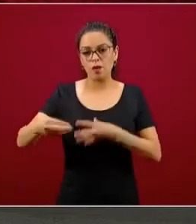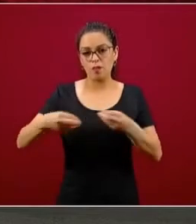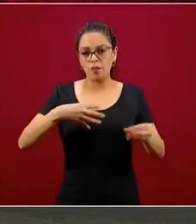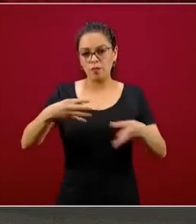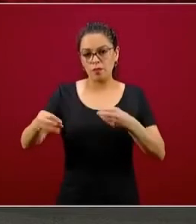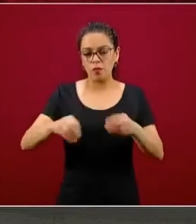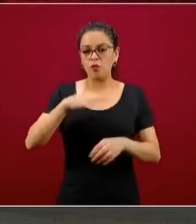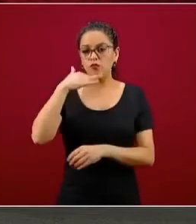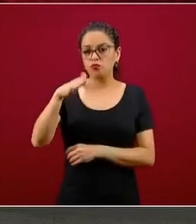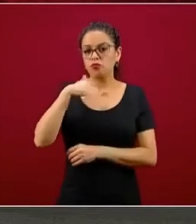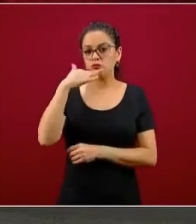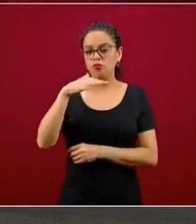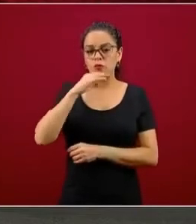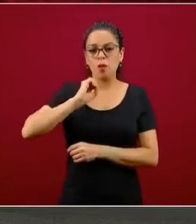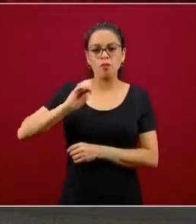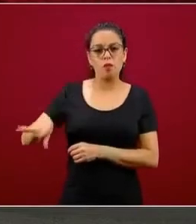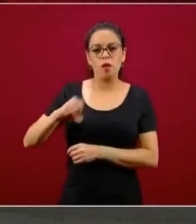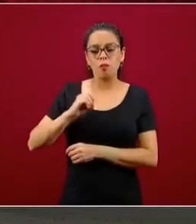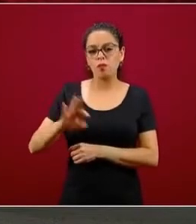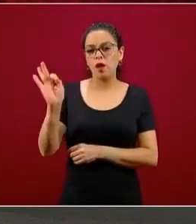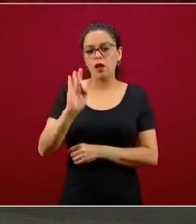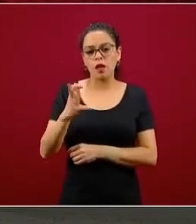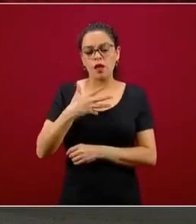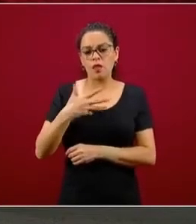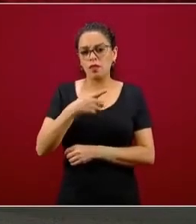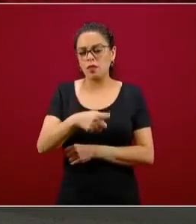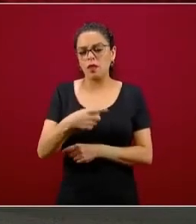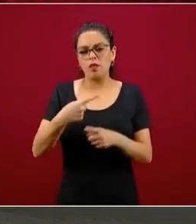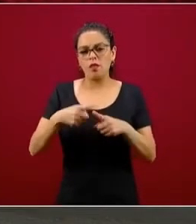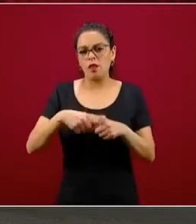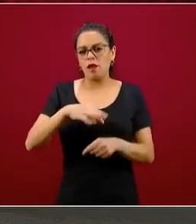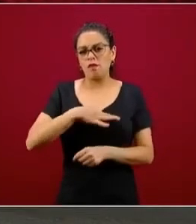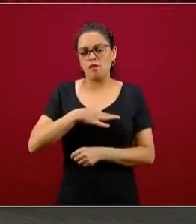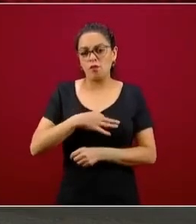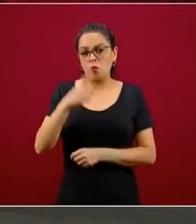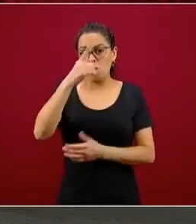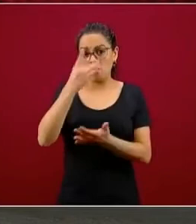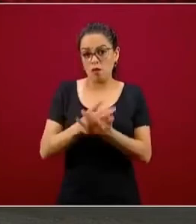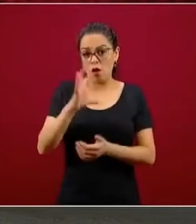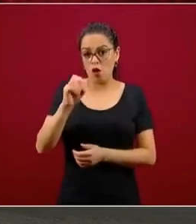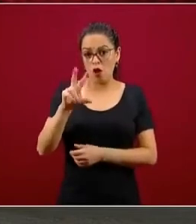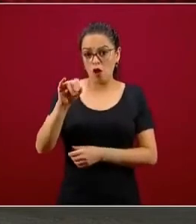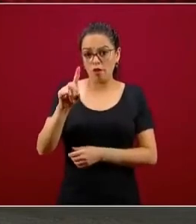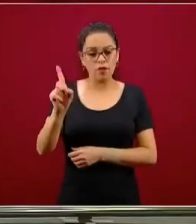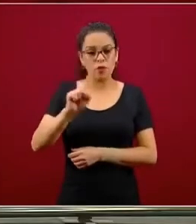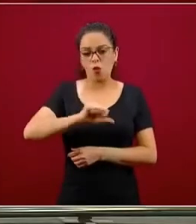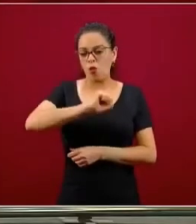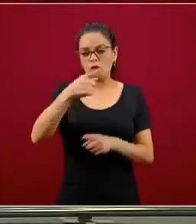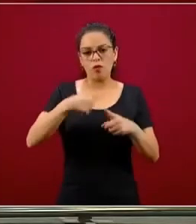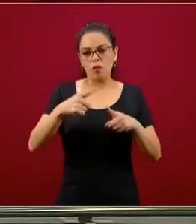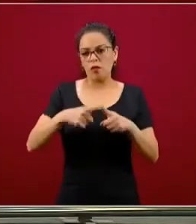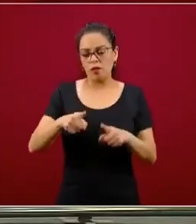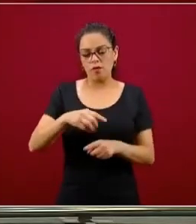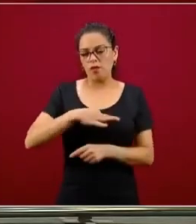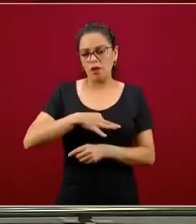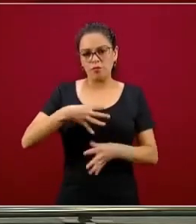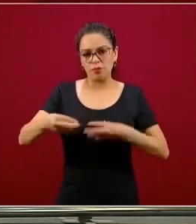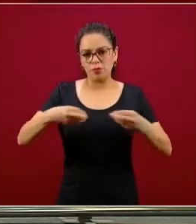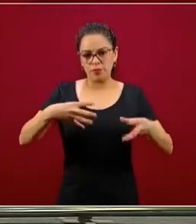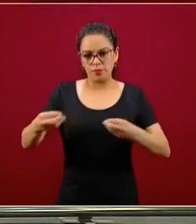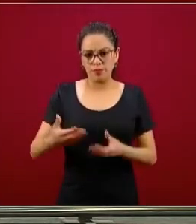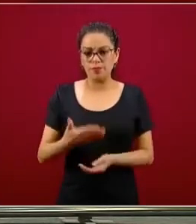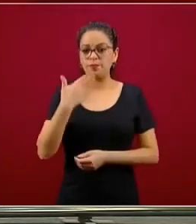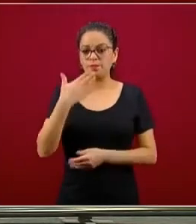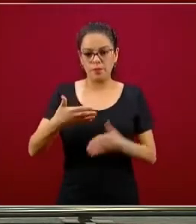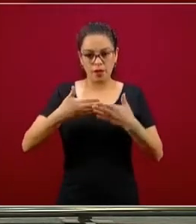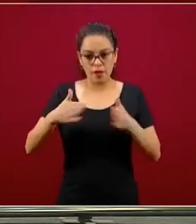contaminación por cualquier agente infeccioso, no solo COVID, sino cualquier agente infeccioso. Muy bien, pues vamos a abrir a